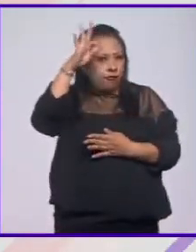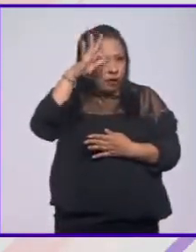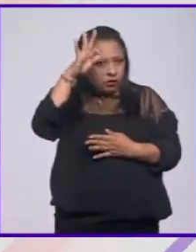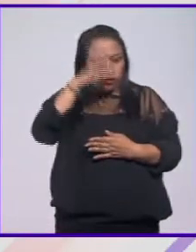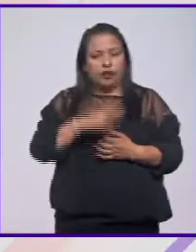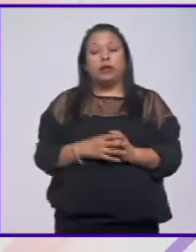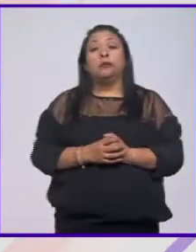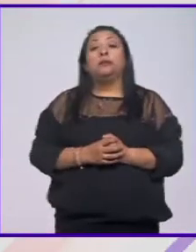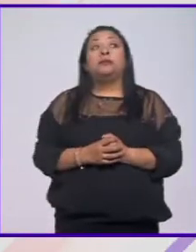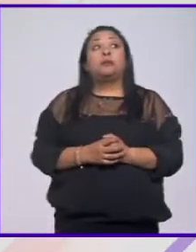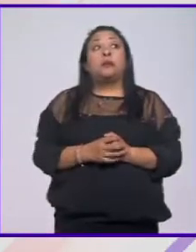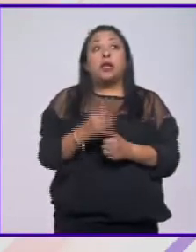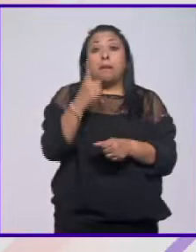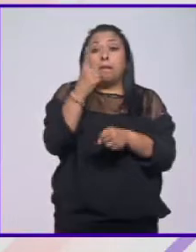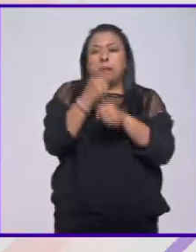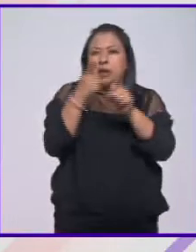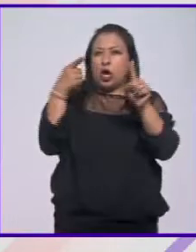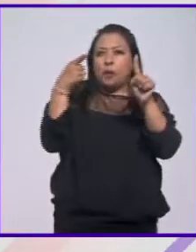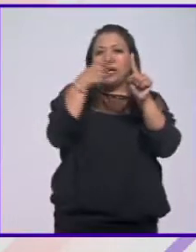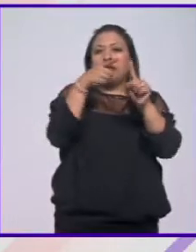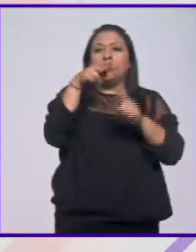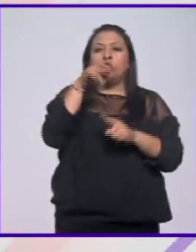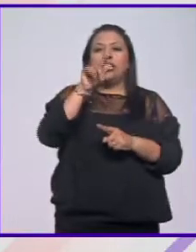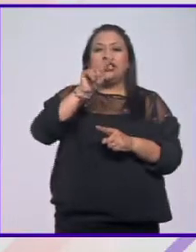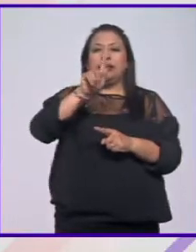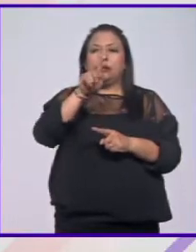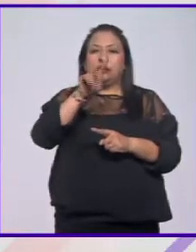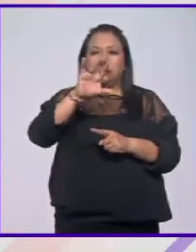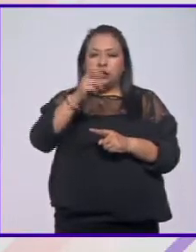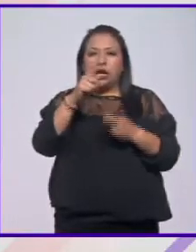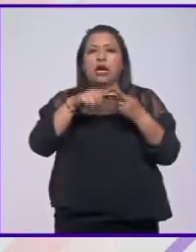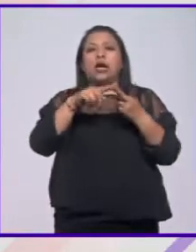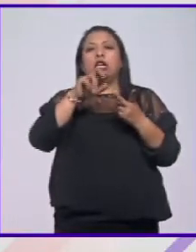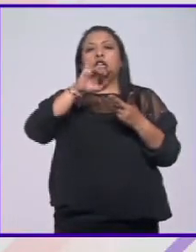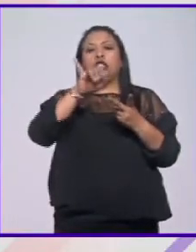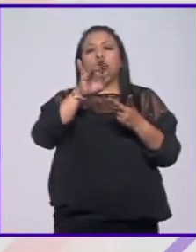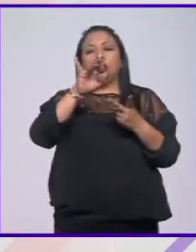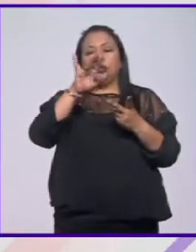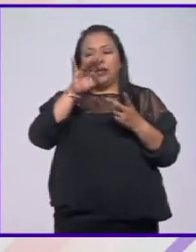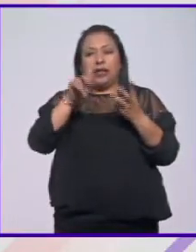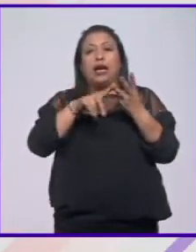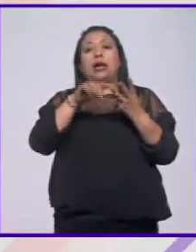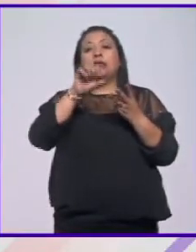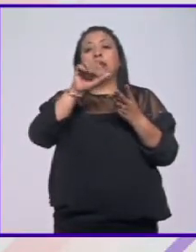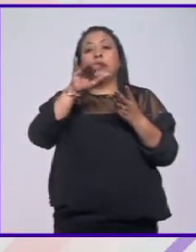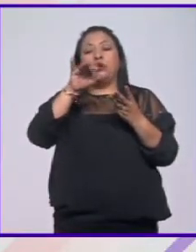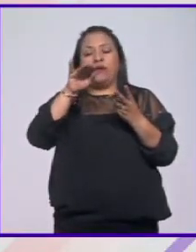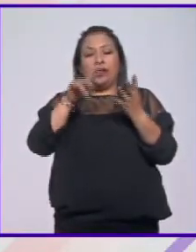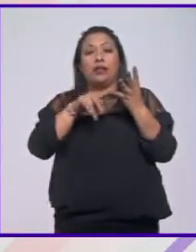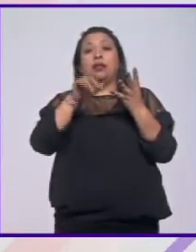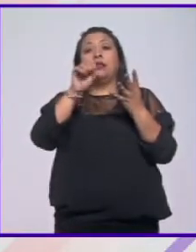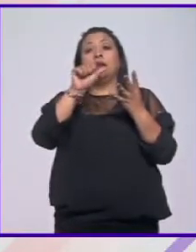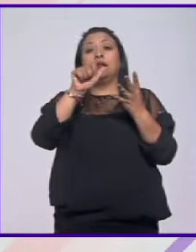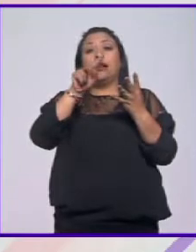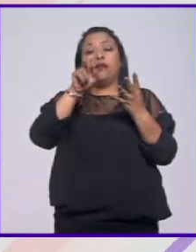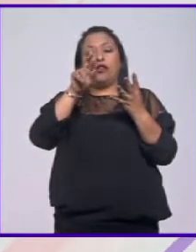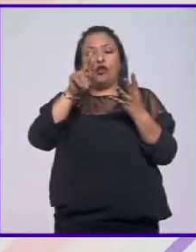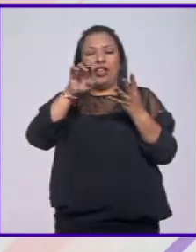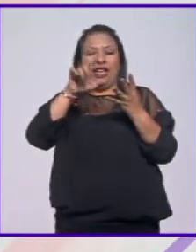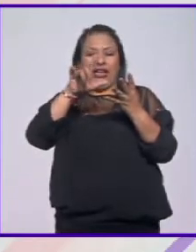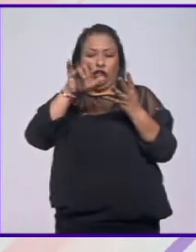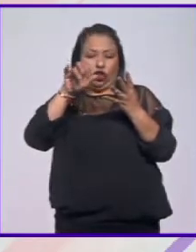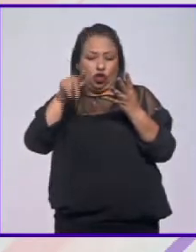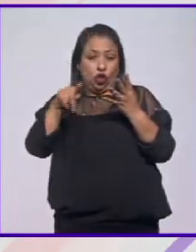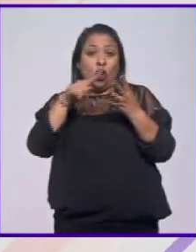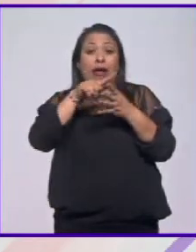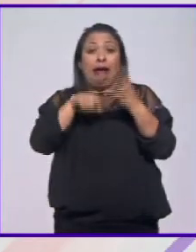filosofía. Pues el primer objetivo fue Nietzsche, el segundo fue Georges Bataille, el tercero fue Samuel Beckett y el cuarto fue Salvador Elizondo, que